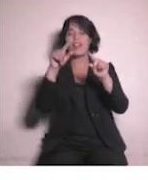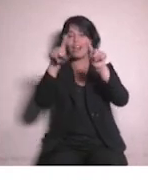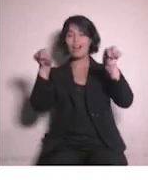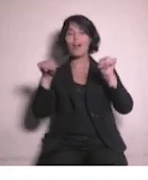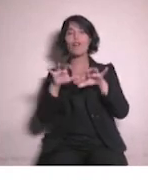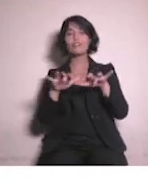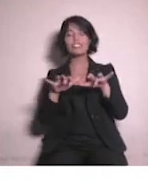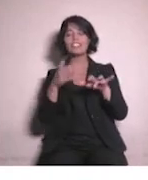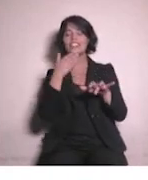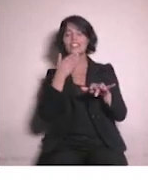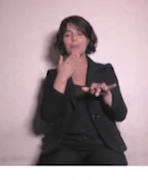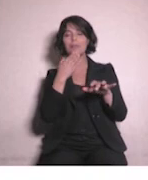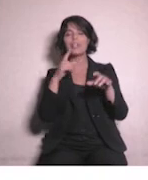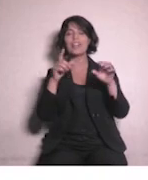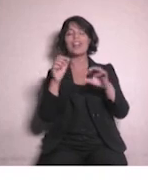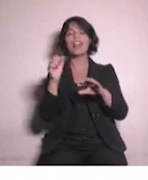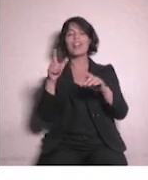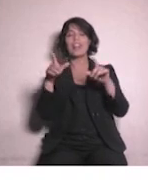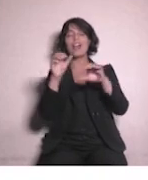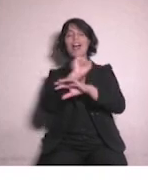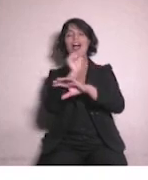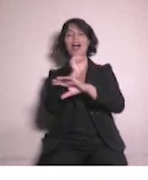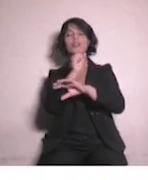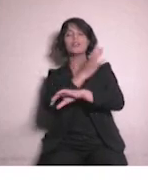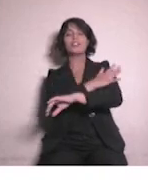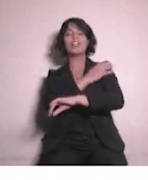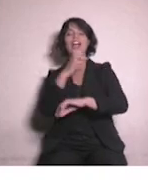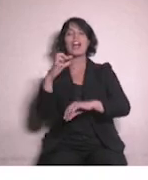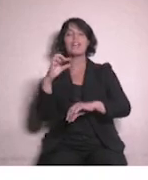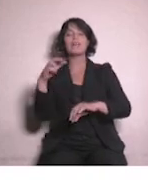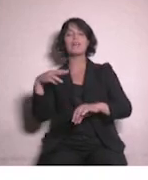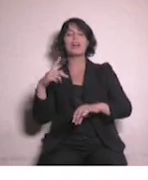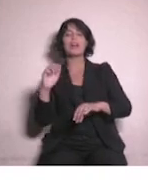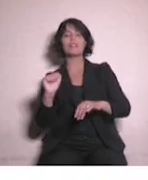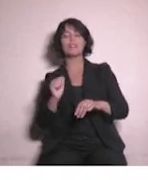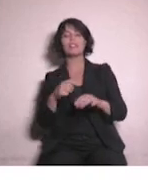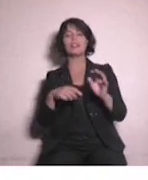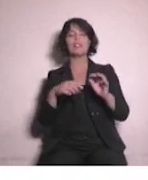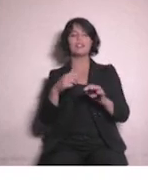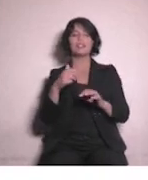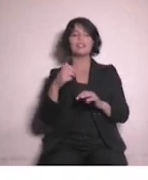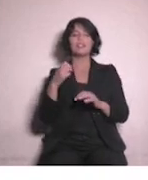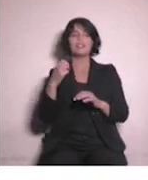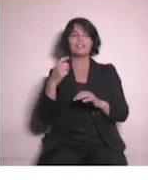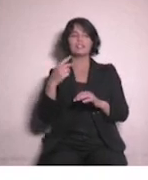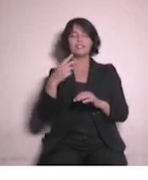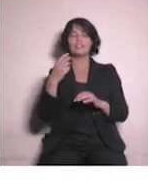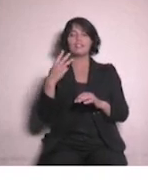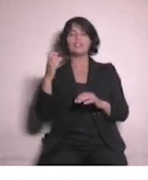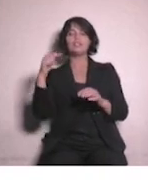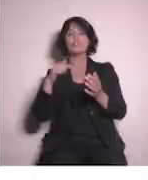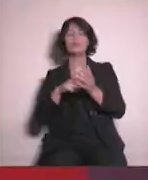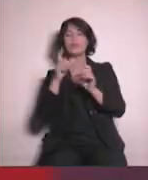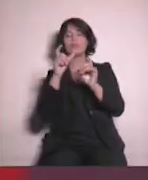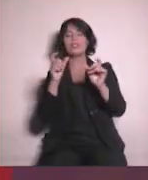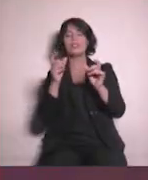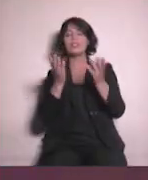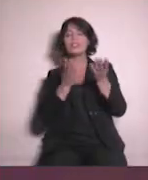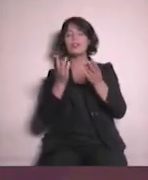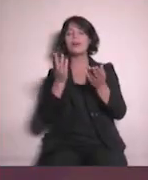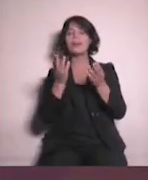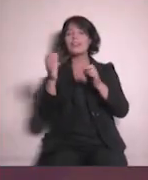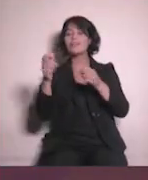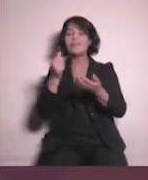lo atendimos en el servicio móvil, hicimos 38.000 trámites de pensión, gente se autoatendió,